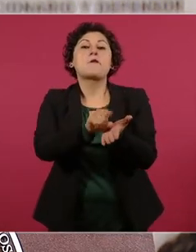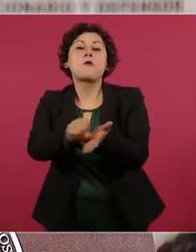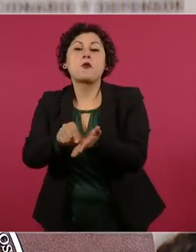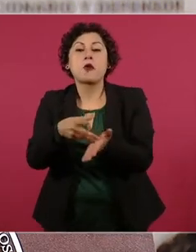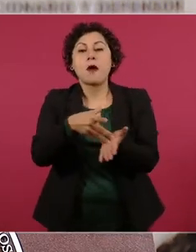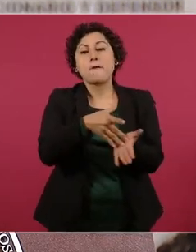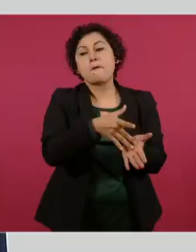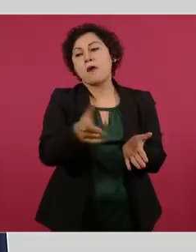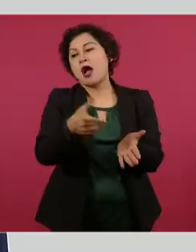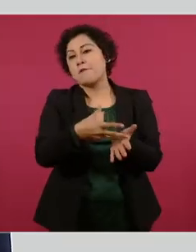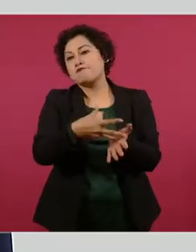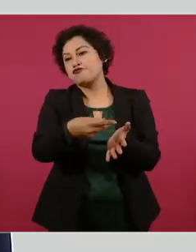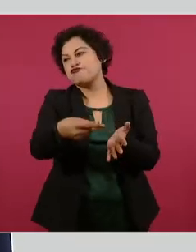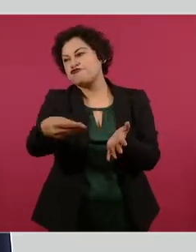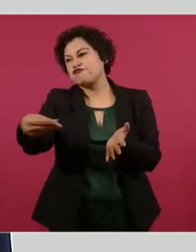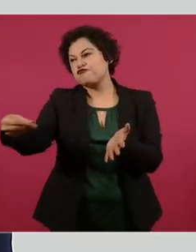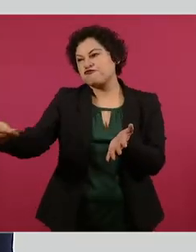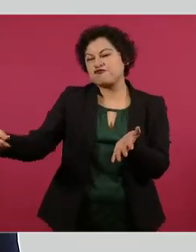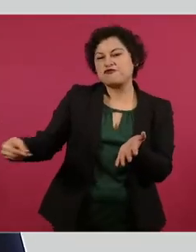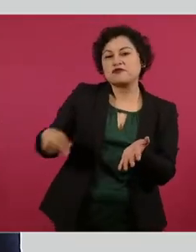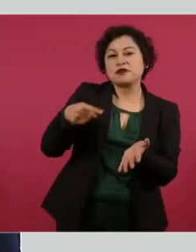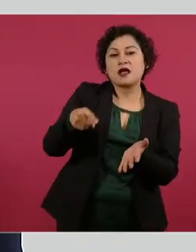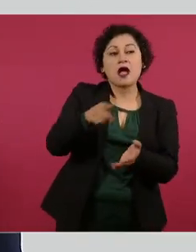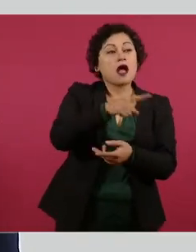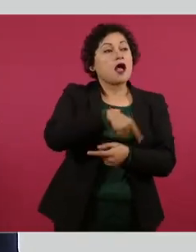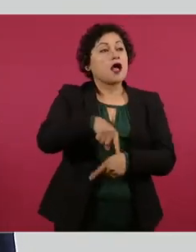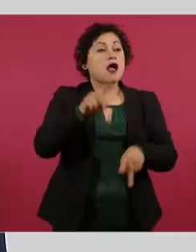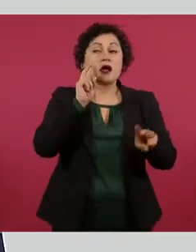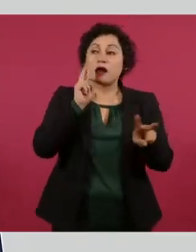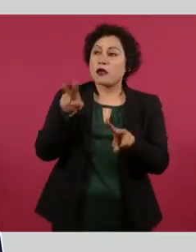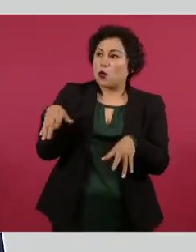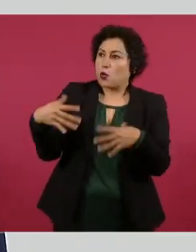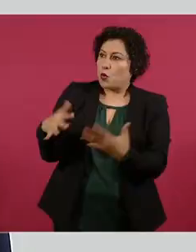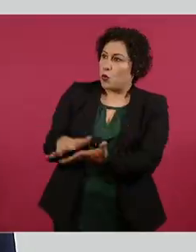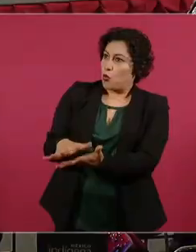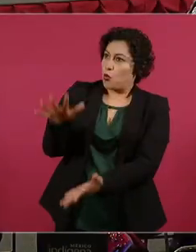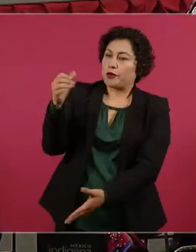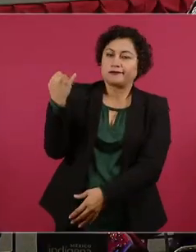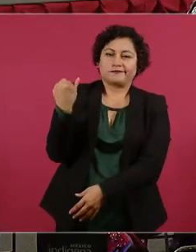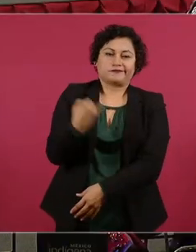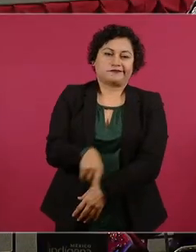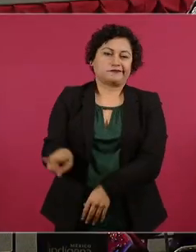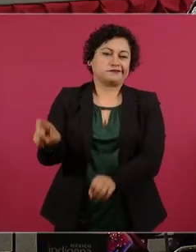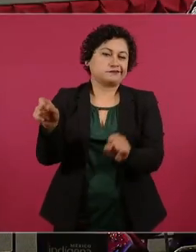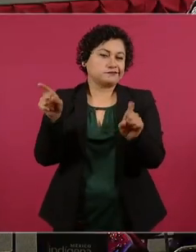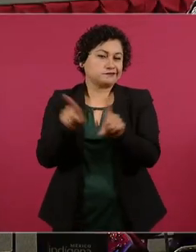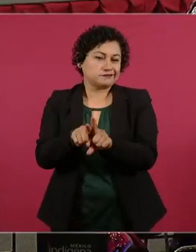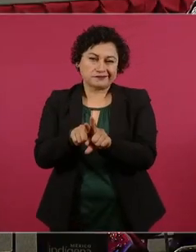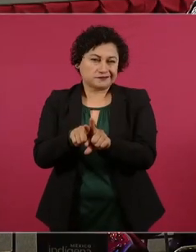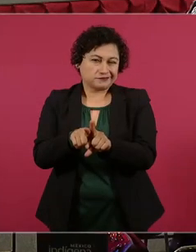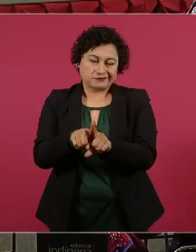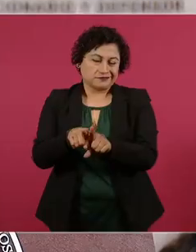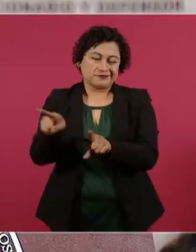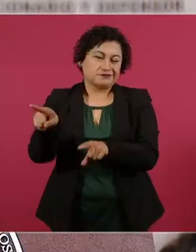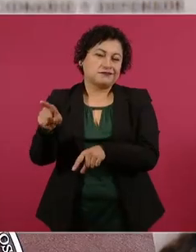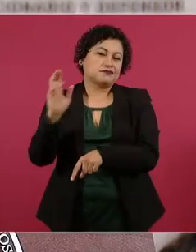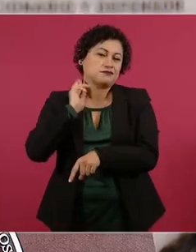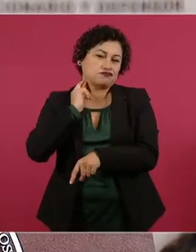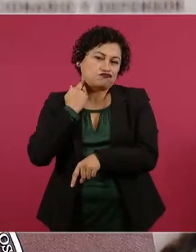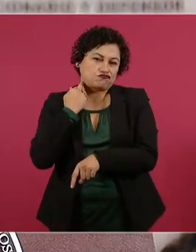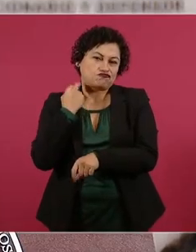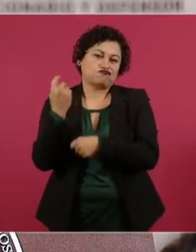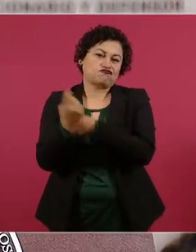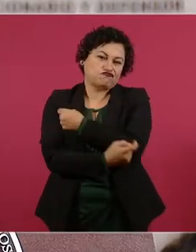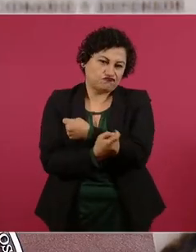campañas contra el presidente de la República. pero seguiremos la próxima, no nos vamos a